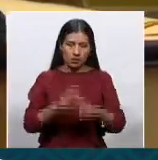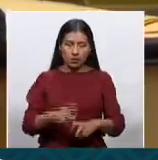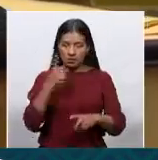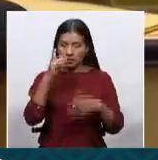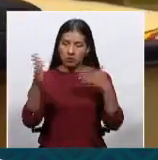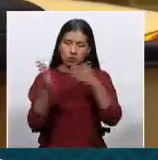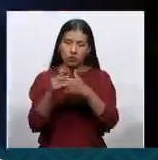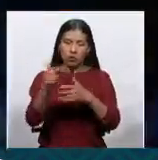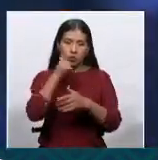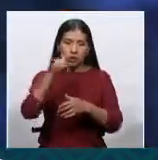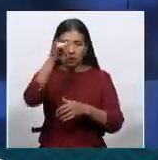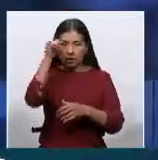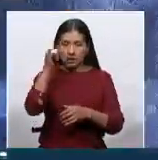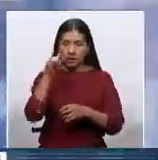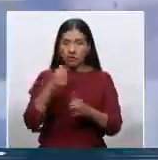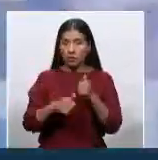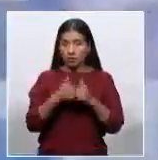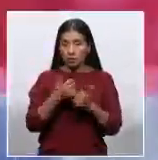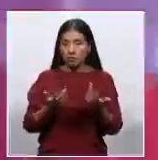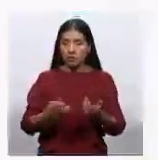daño económico al Estado?